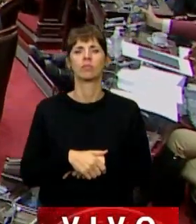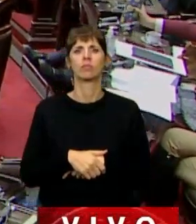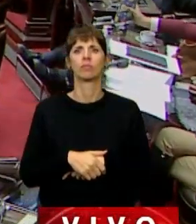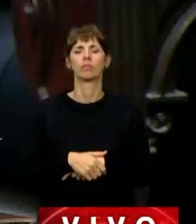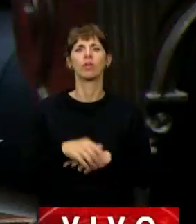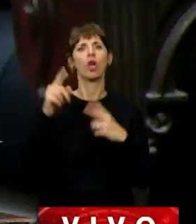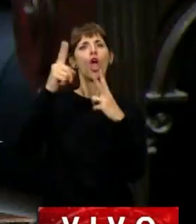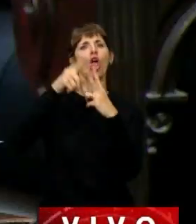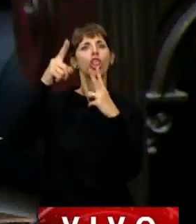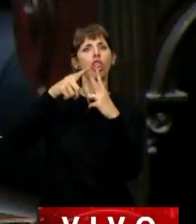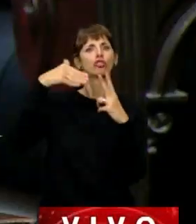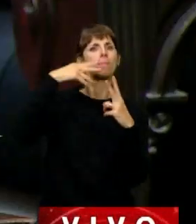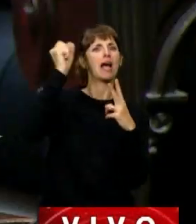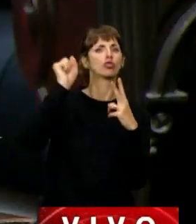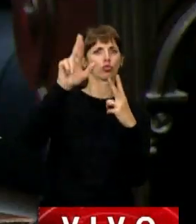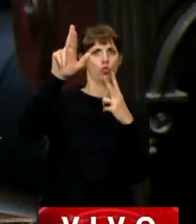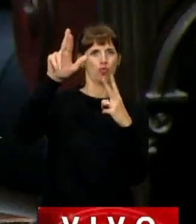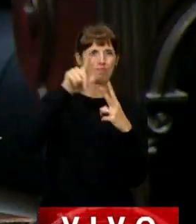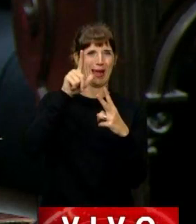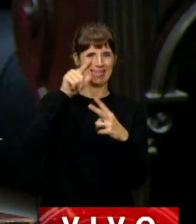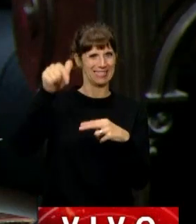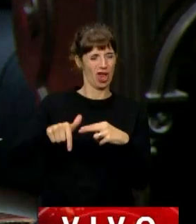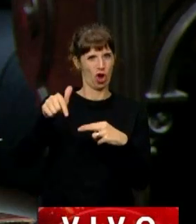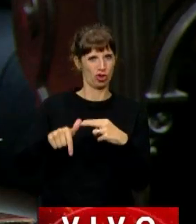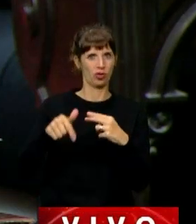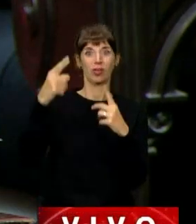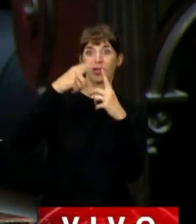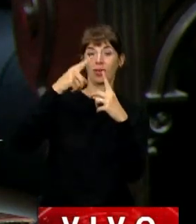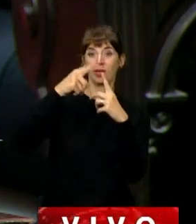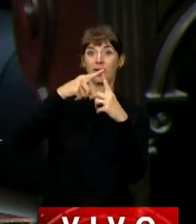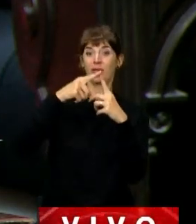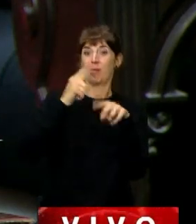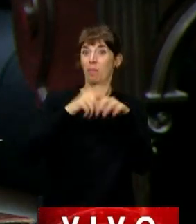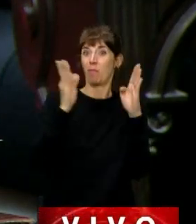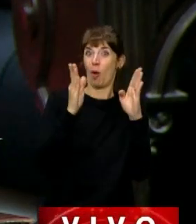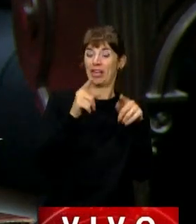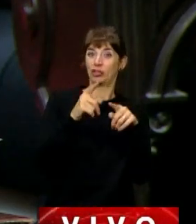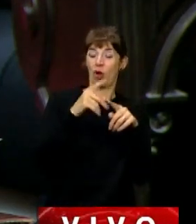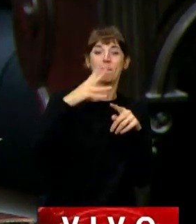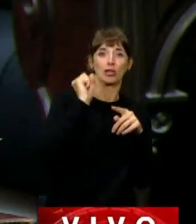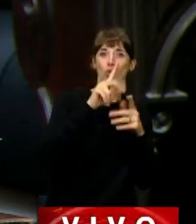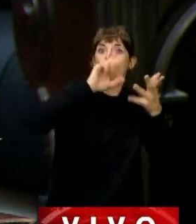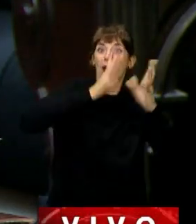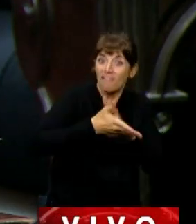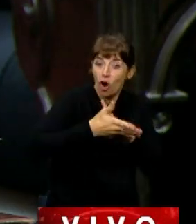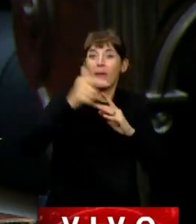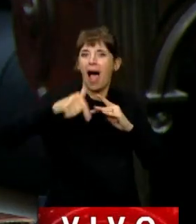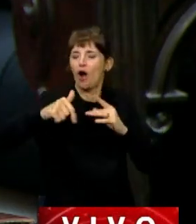Hubo dos Mansur en el día de hoy. El Mansur del primer tiempo y el Mansur del segundo